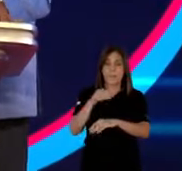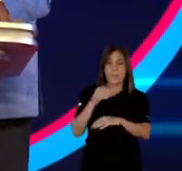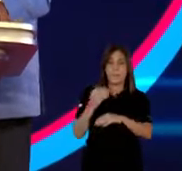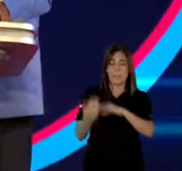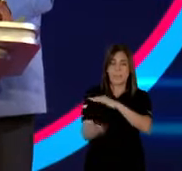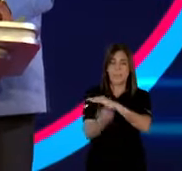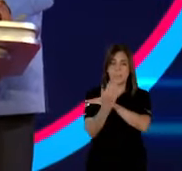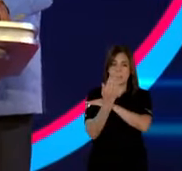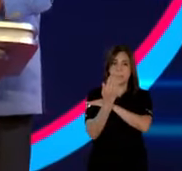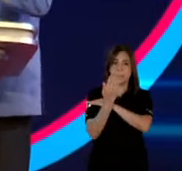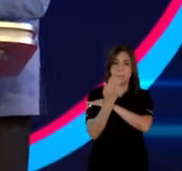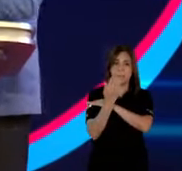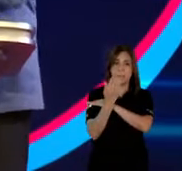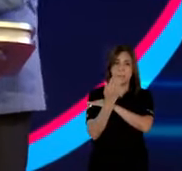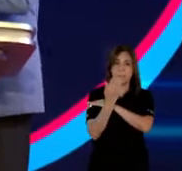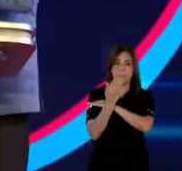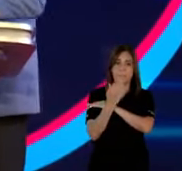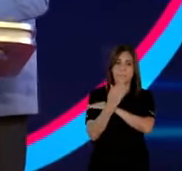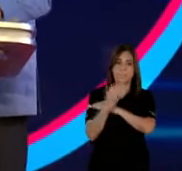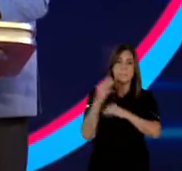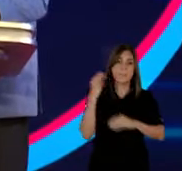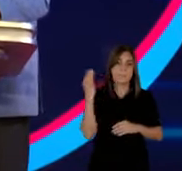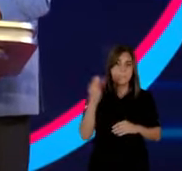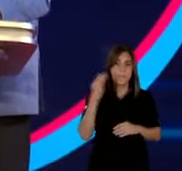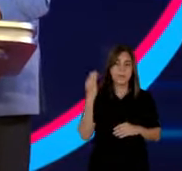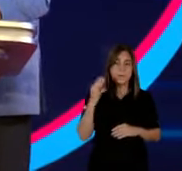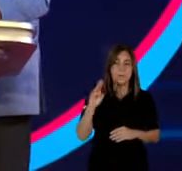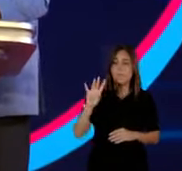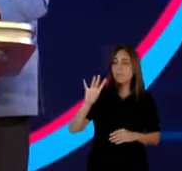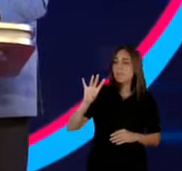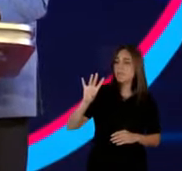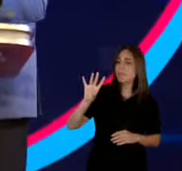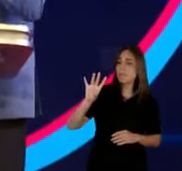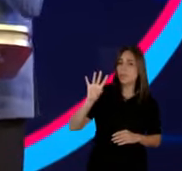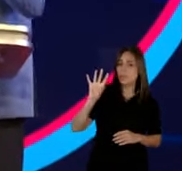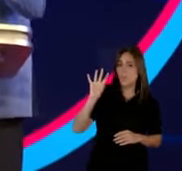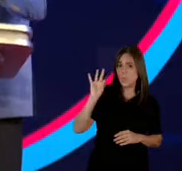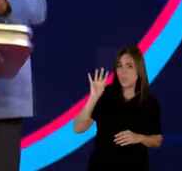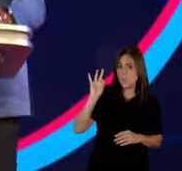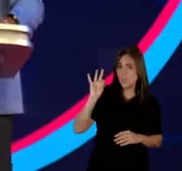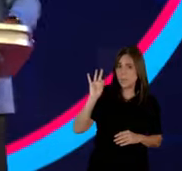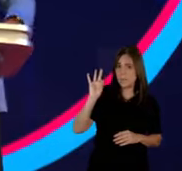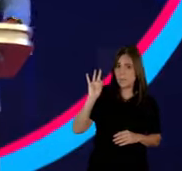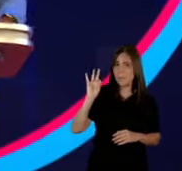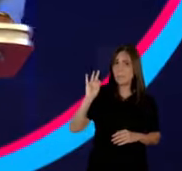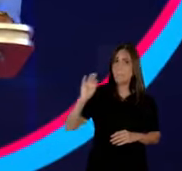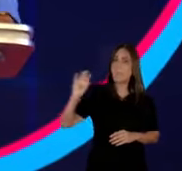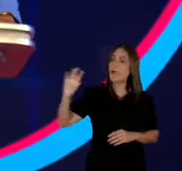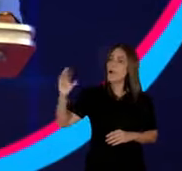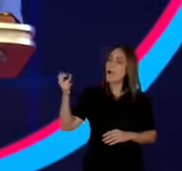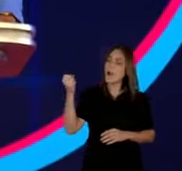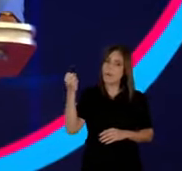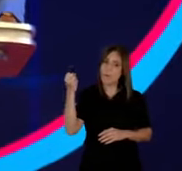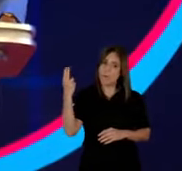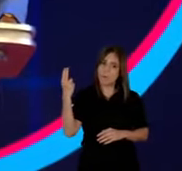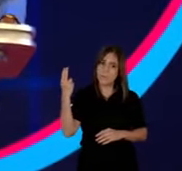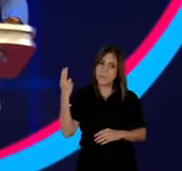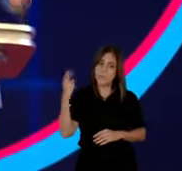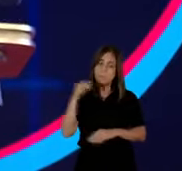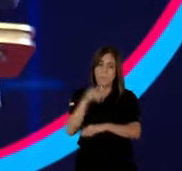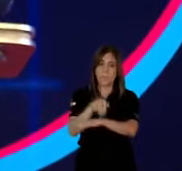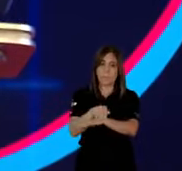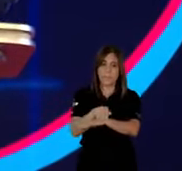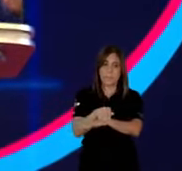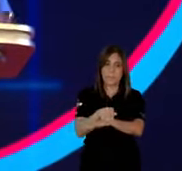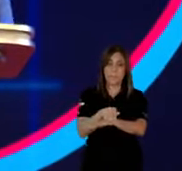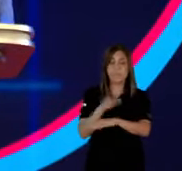Ramón Rivera. Eso es de 9 a 11 de la mañana, los miércoles tabernáculo, que están siendo de gran bendición. Y